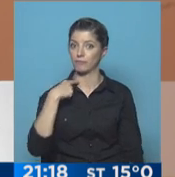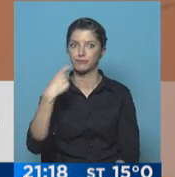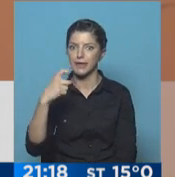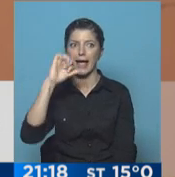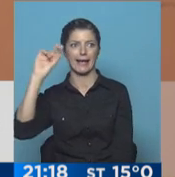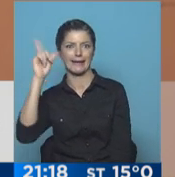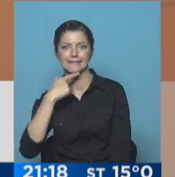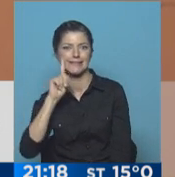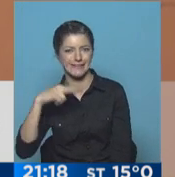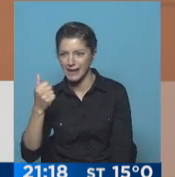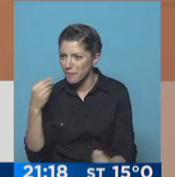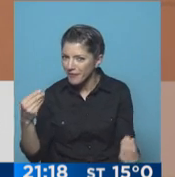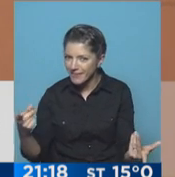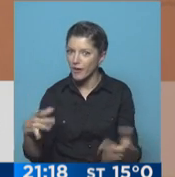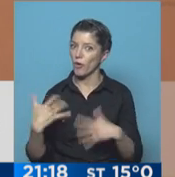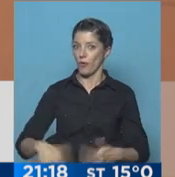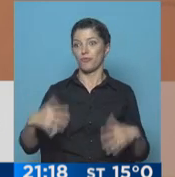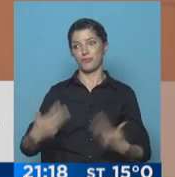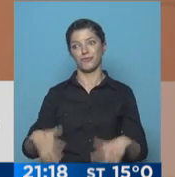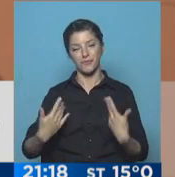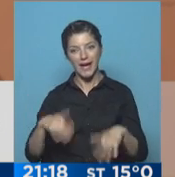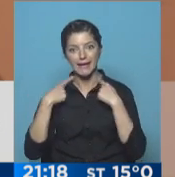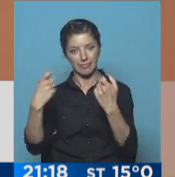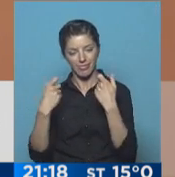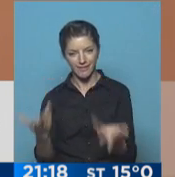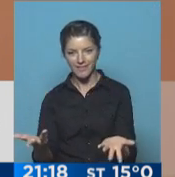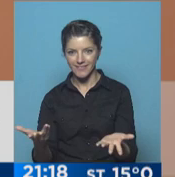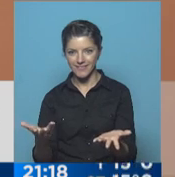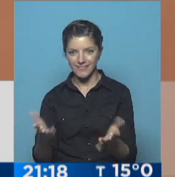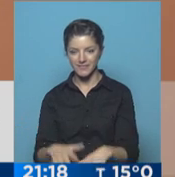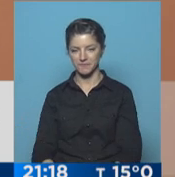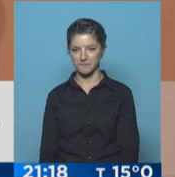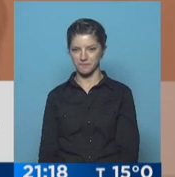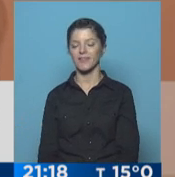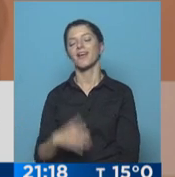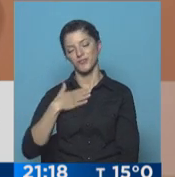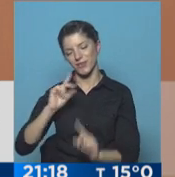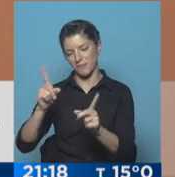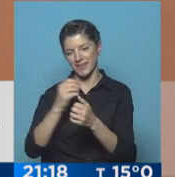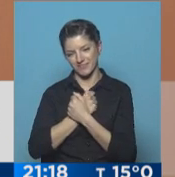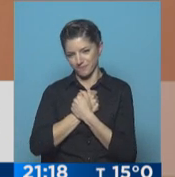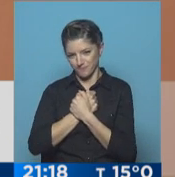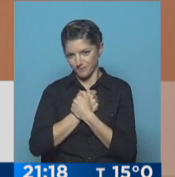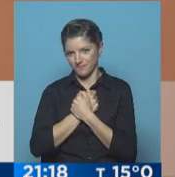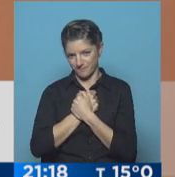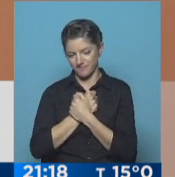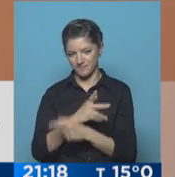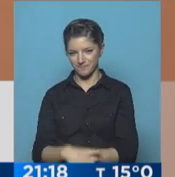Cristina? Qué hincha, che, conoce Cristina. Yo también los amo y los extraño